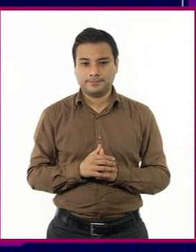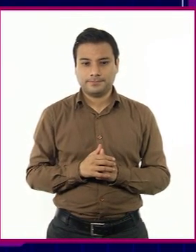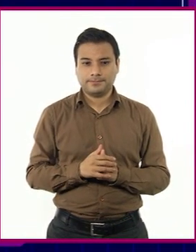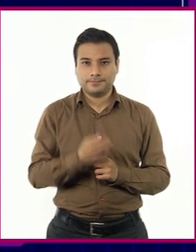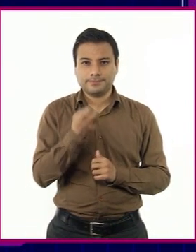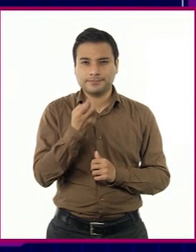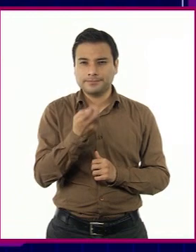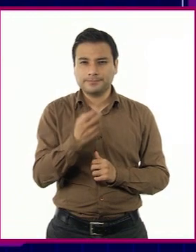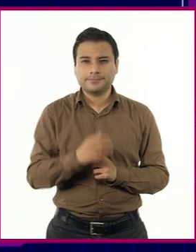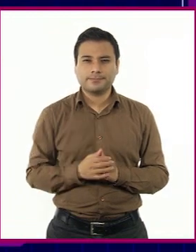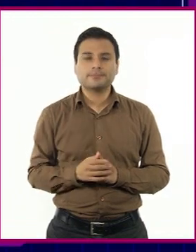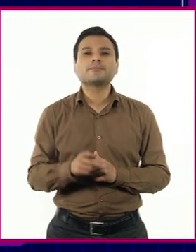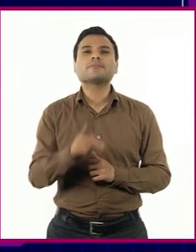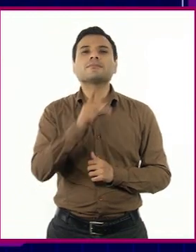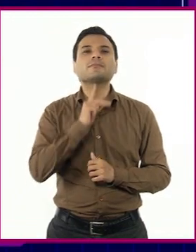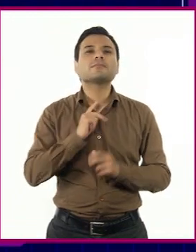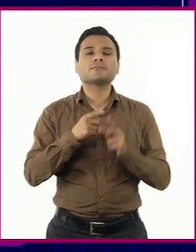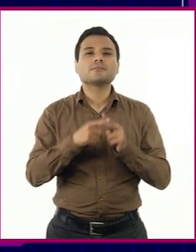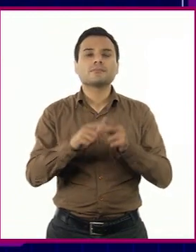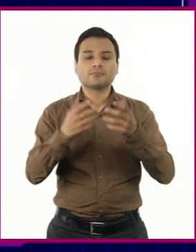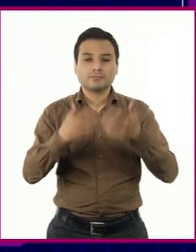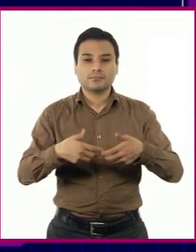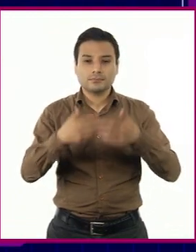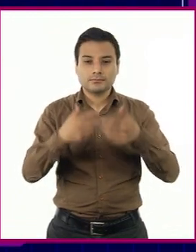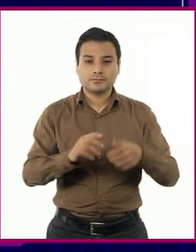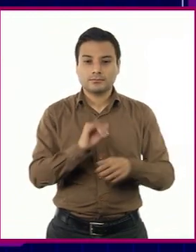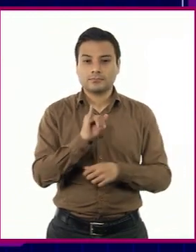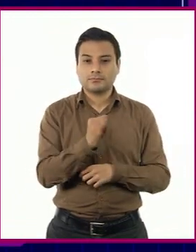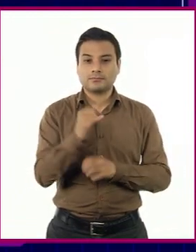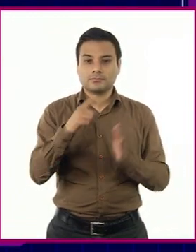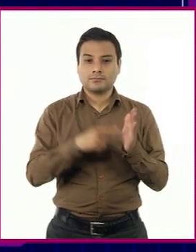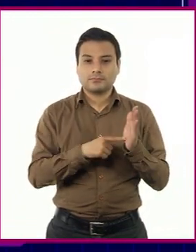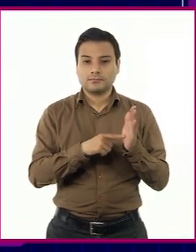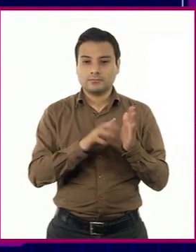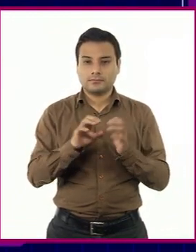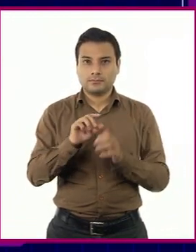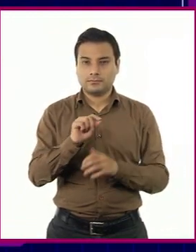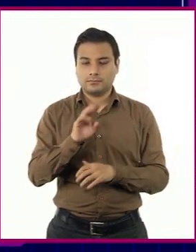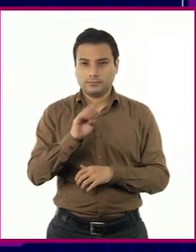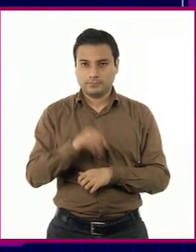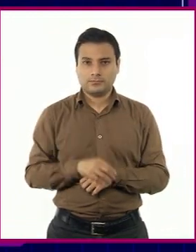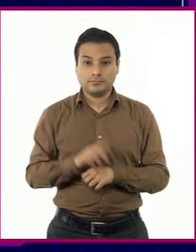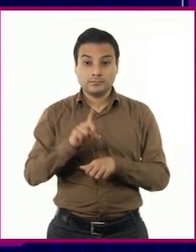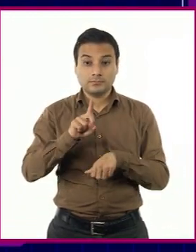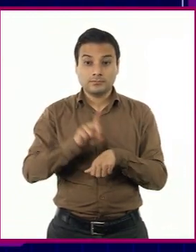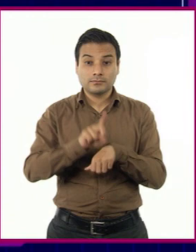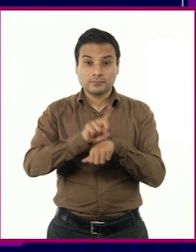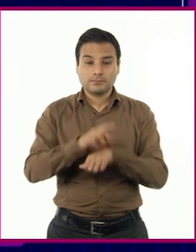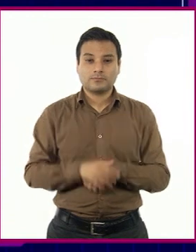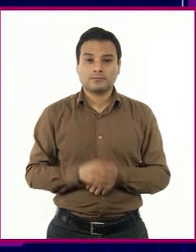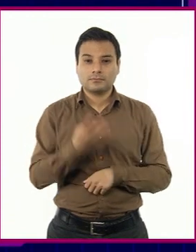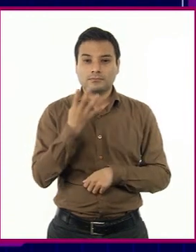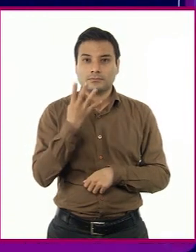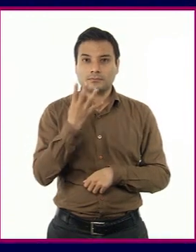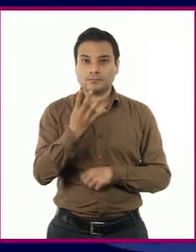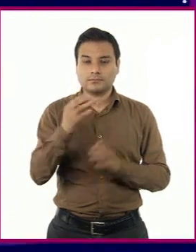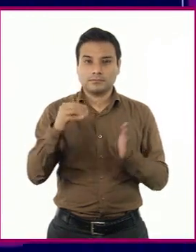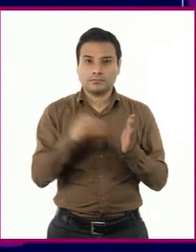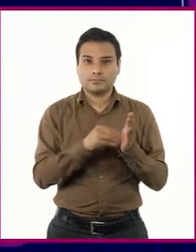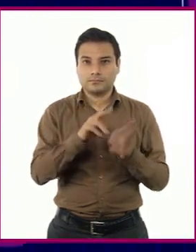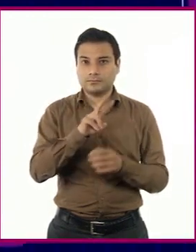Cantarell se produjeron en junio de 1979, con un promedio diario de 4.290